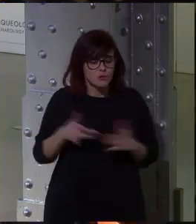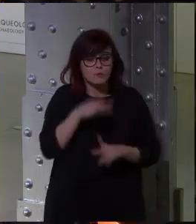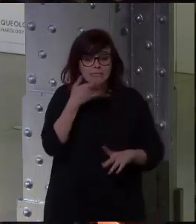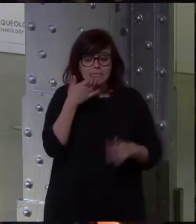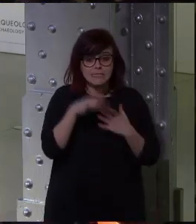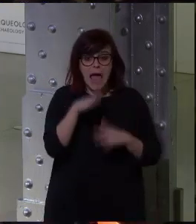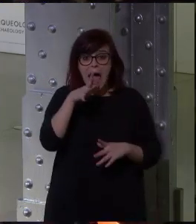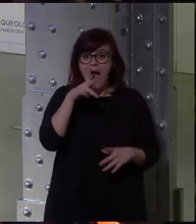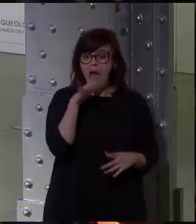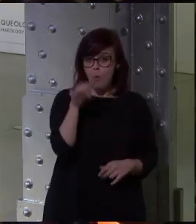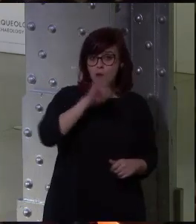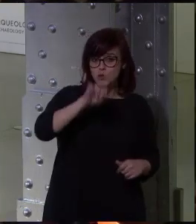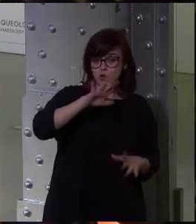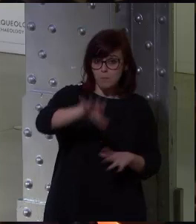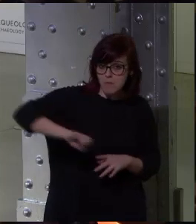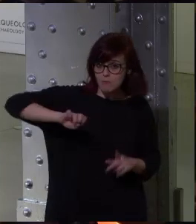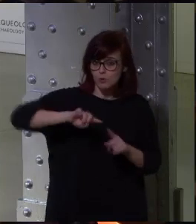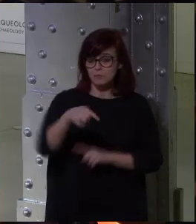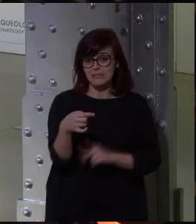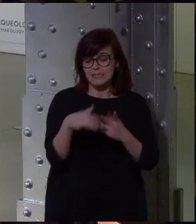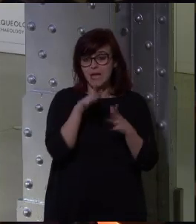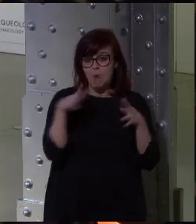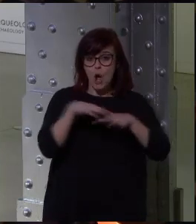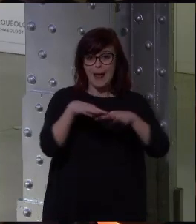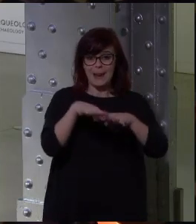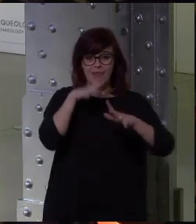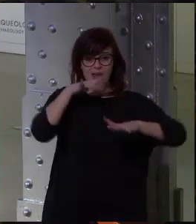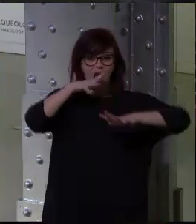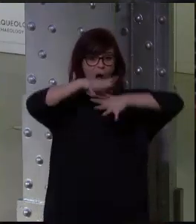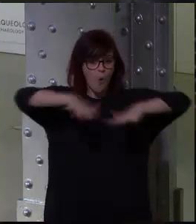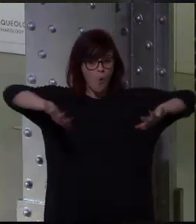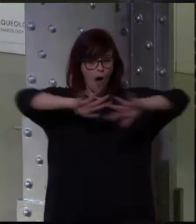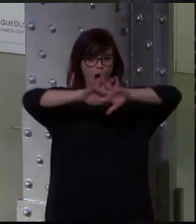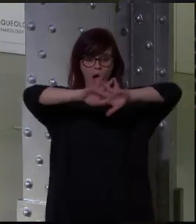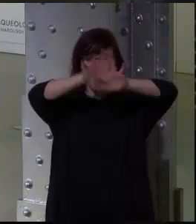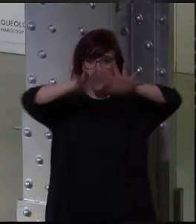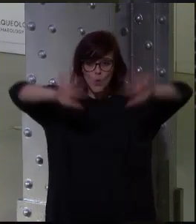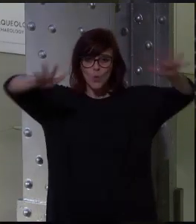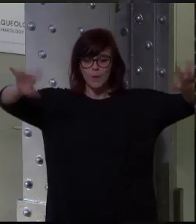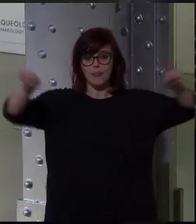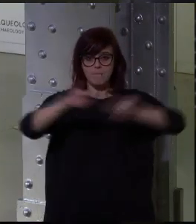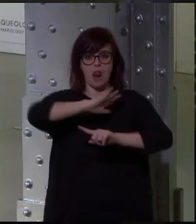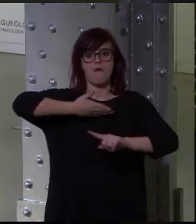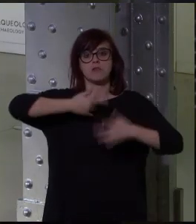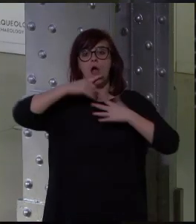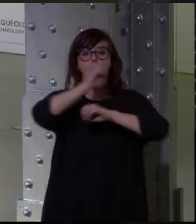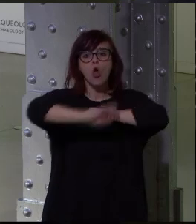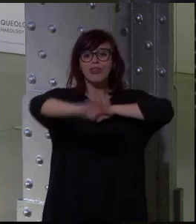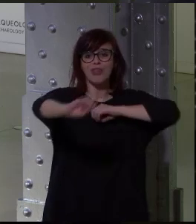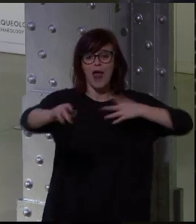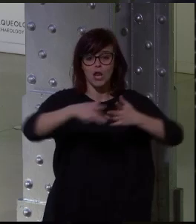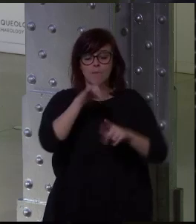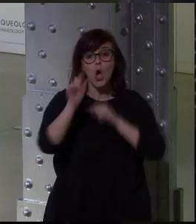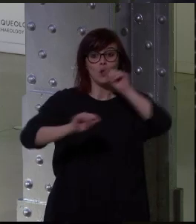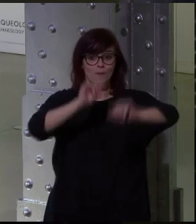y el agua que consumimos, que en muchos casos viene de estas redes hídricas, también tiene un impacto sobre lo que pasa en los océanos, más allá de